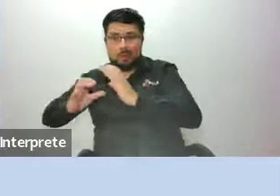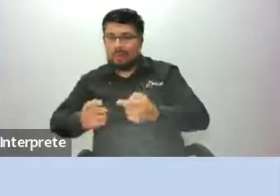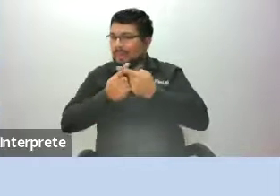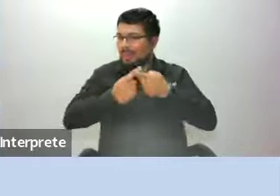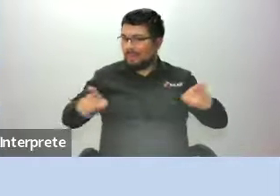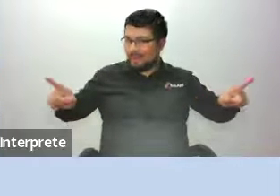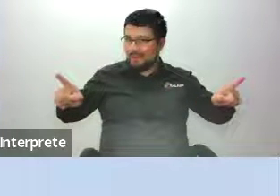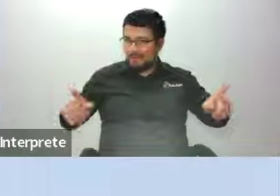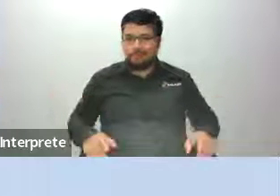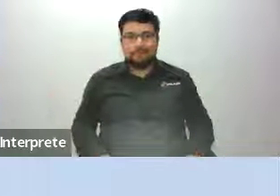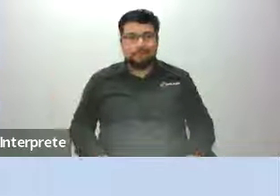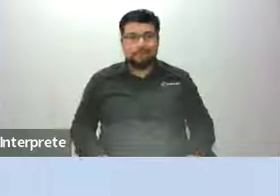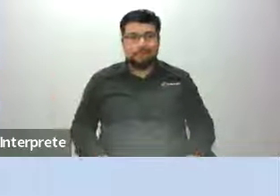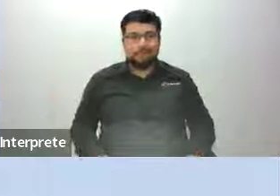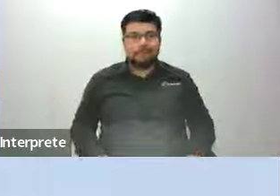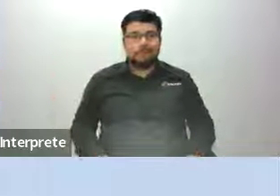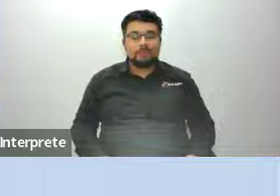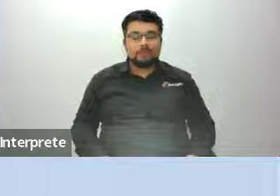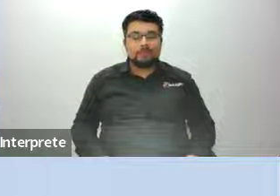siguiente.